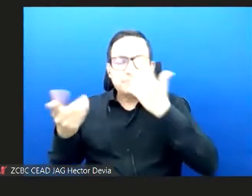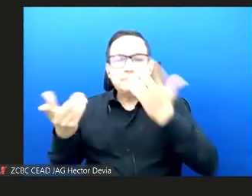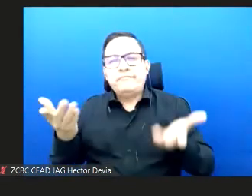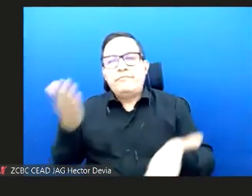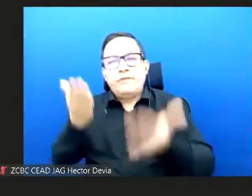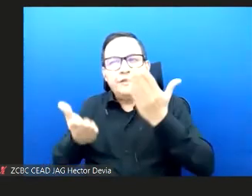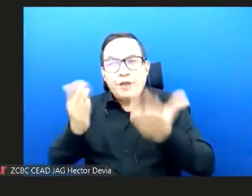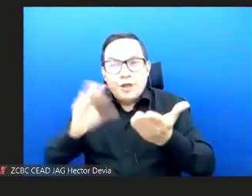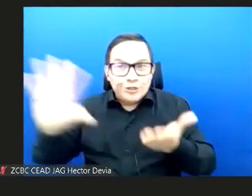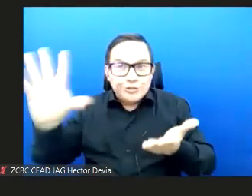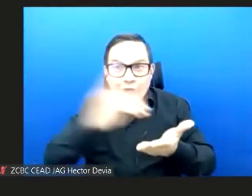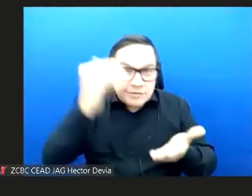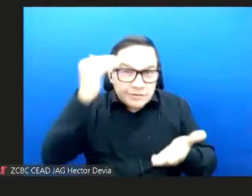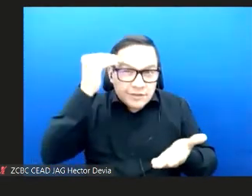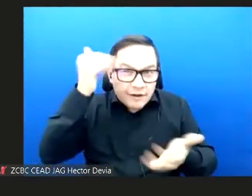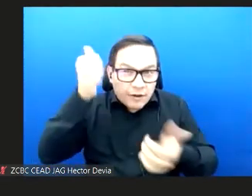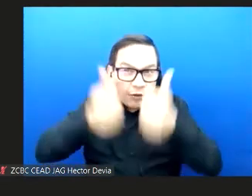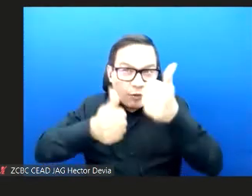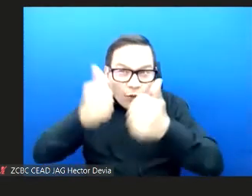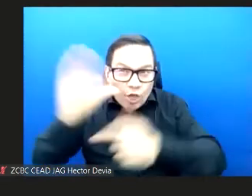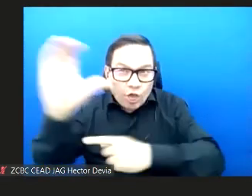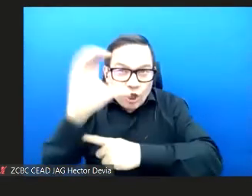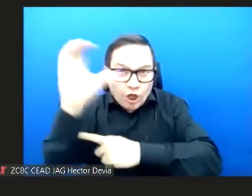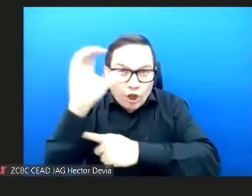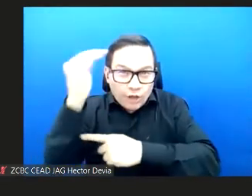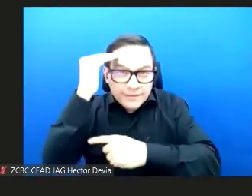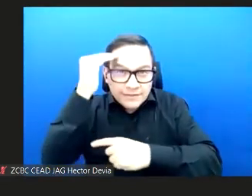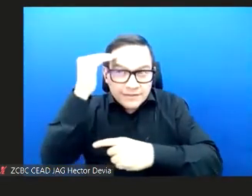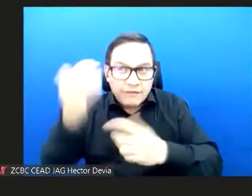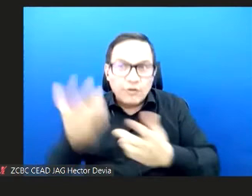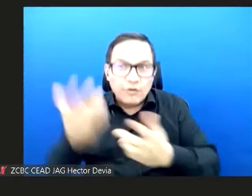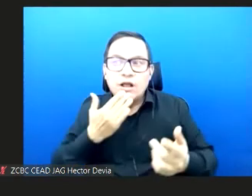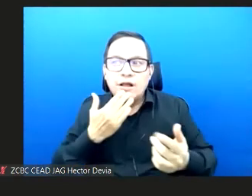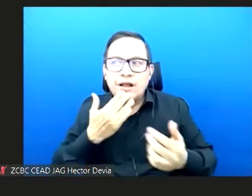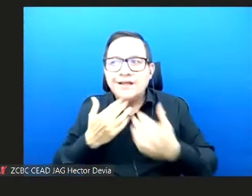¿cierto? Espérenme acá que quiero mirar, pero no puedo.